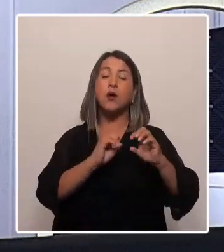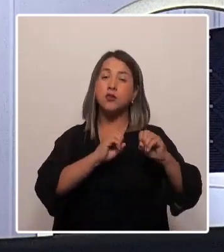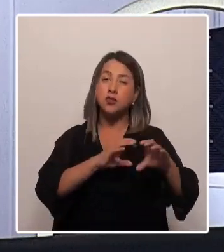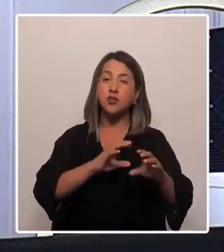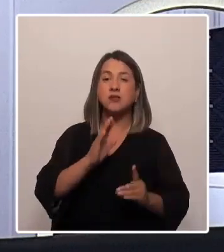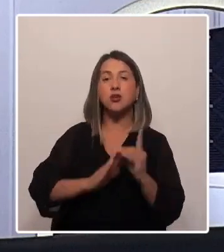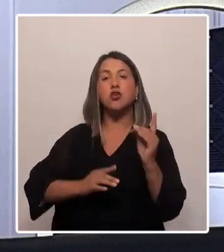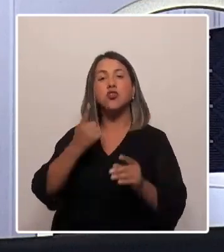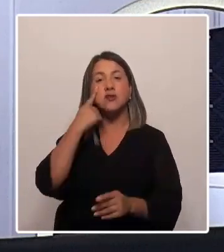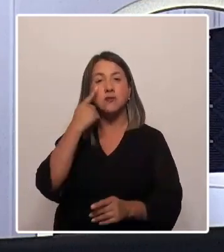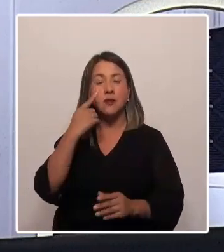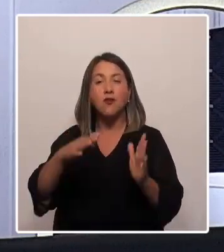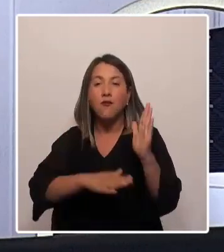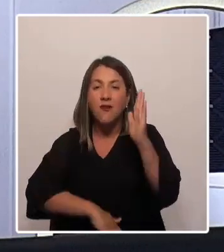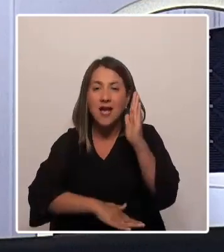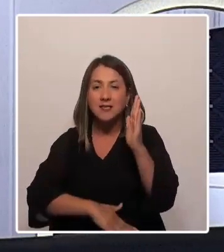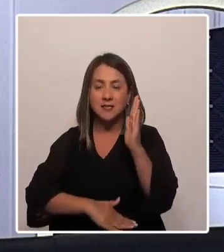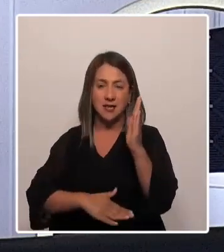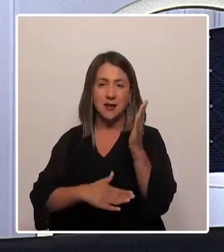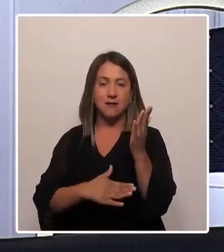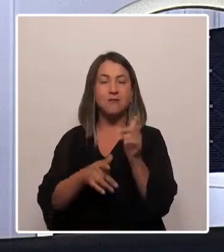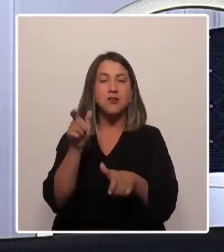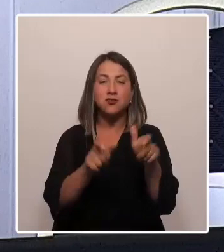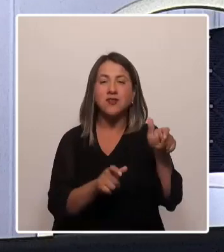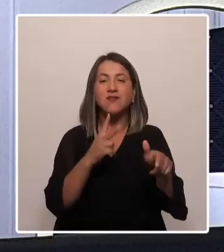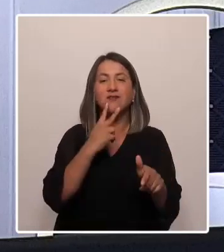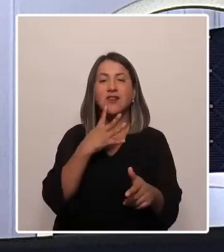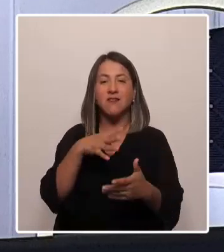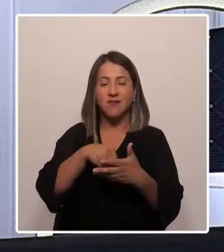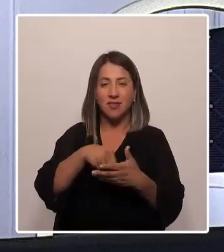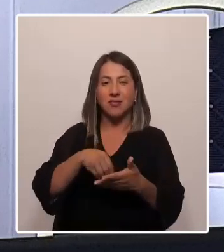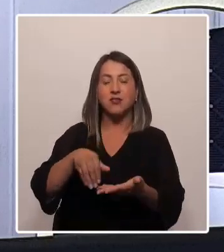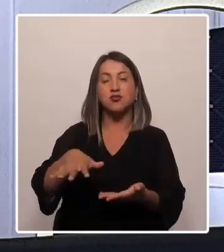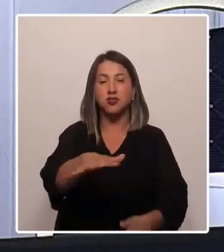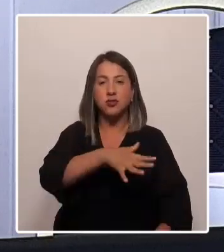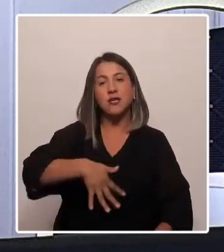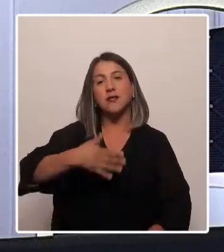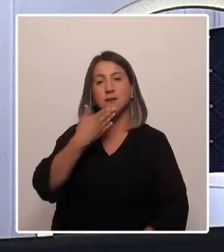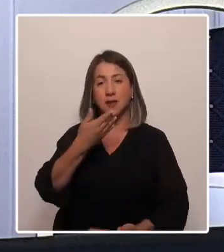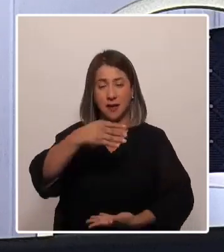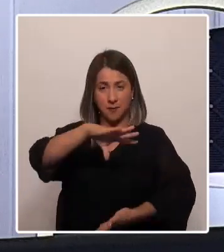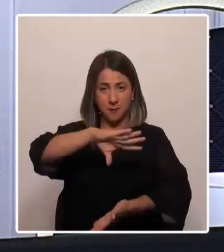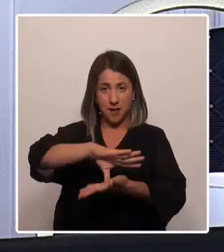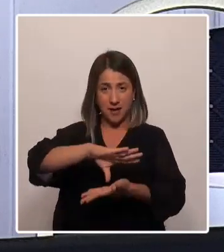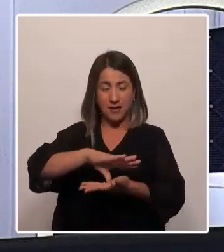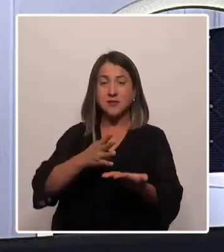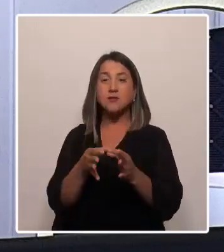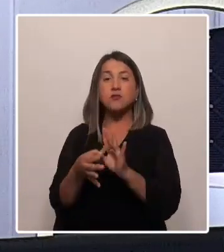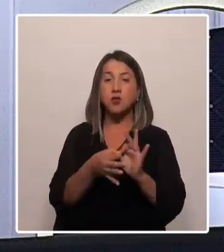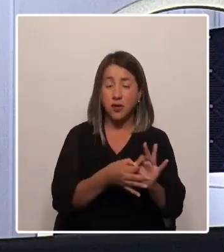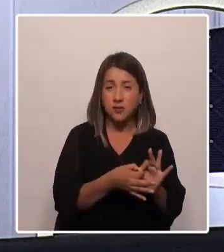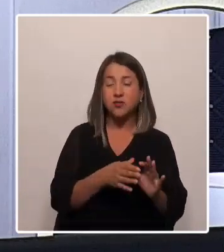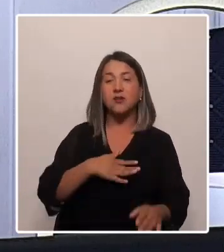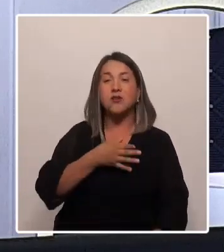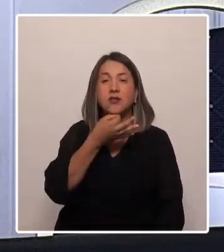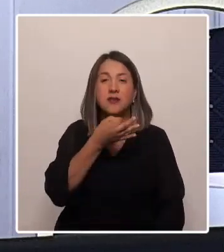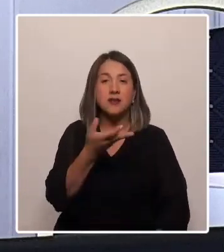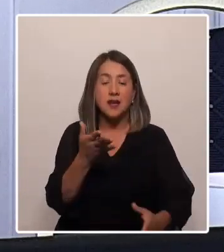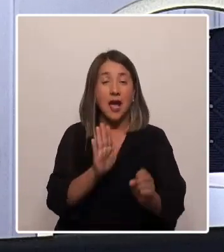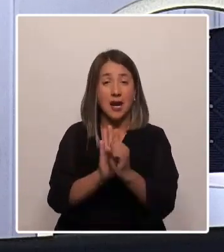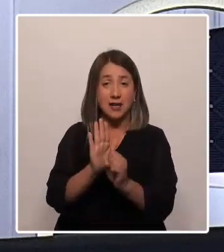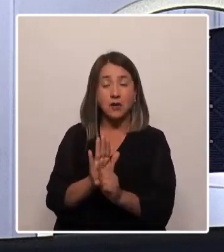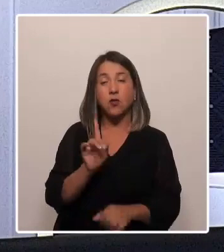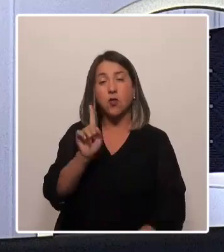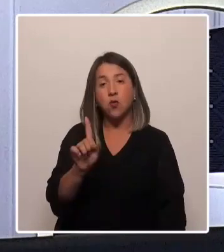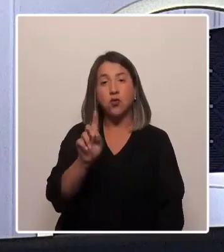de la formación de las personas, de la sociedad y del país. Es por esto que haré referencia a los artículos 1, 2